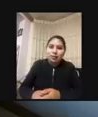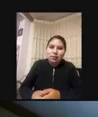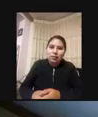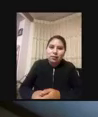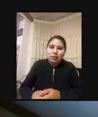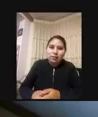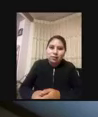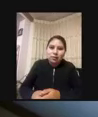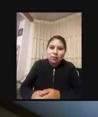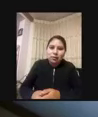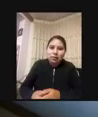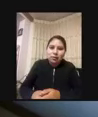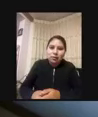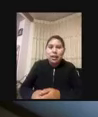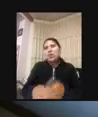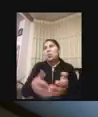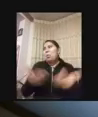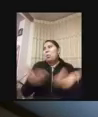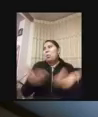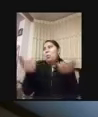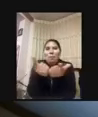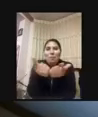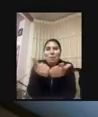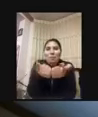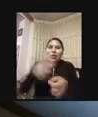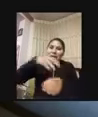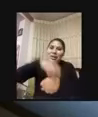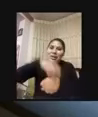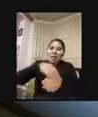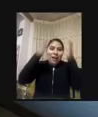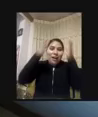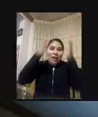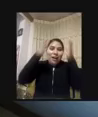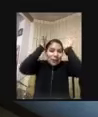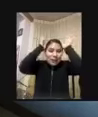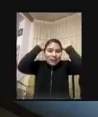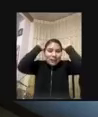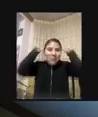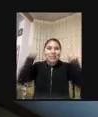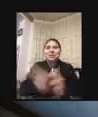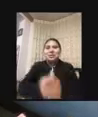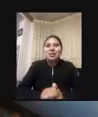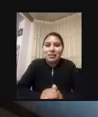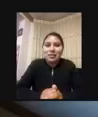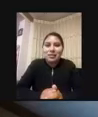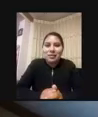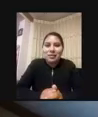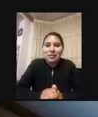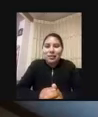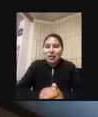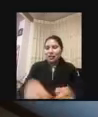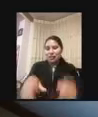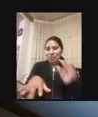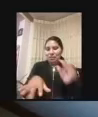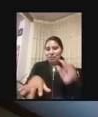a la huancaína, ¿no? Y aquí están los ingredientes y de cada uno de esos ingredientes ellos van nombrando y van